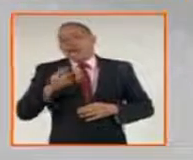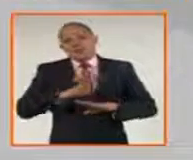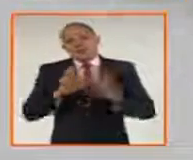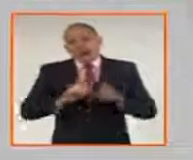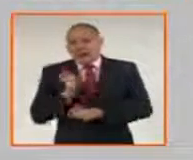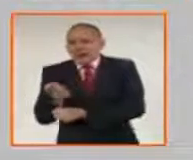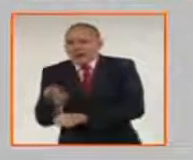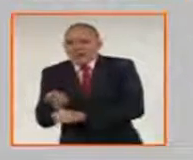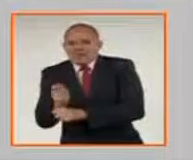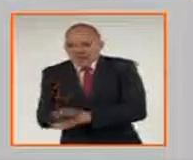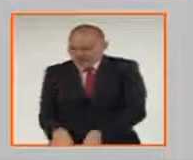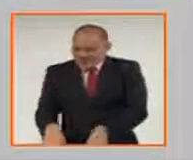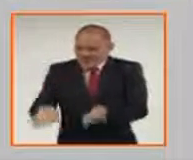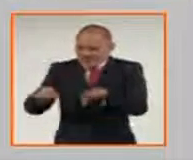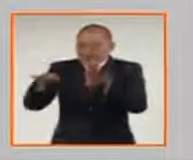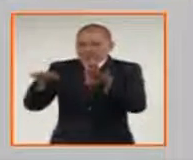crió,